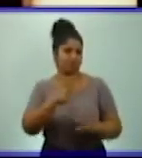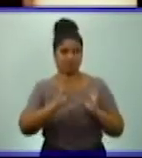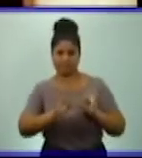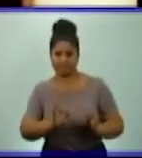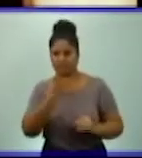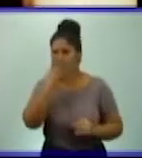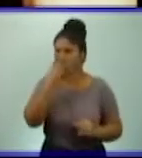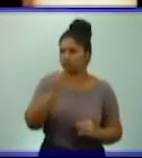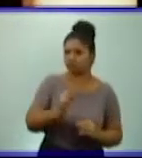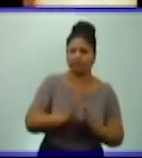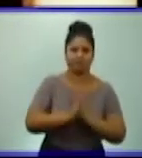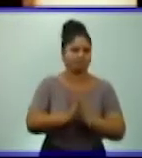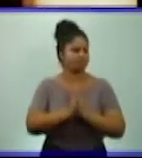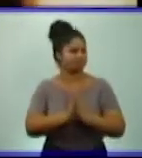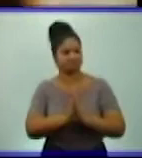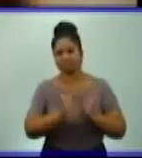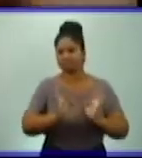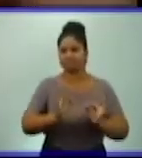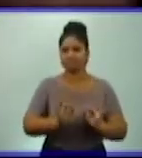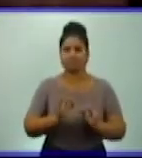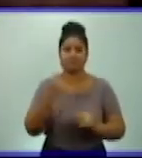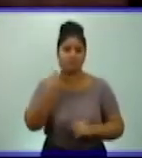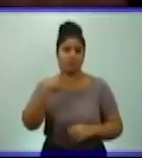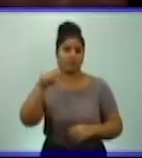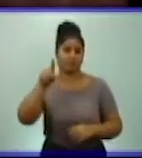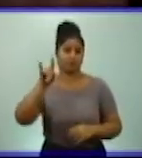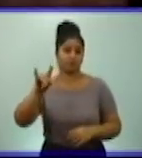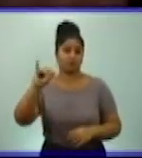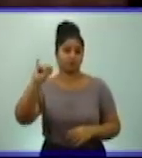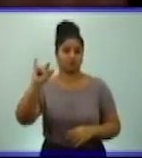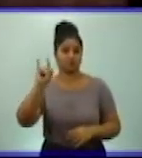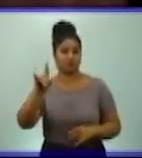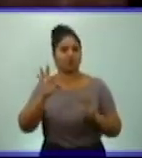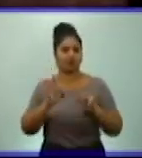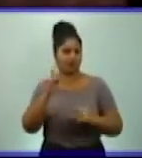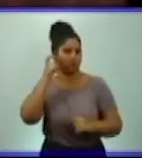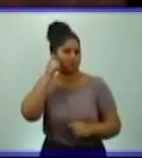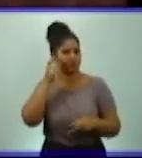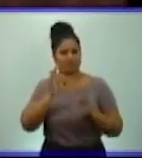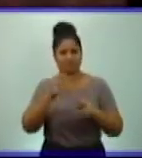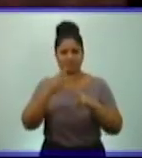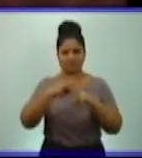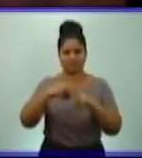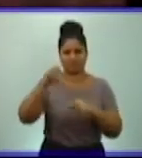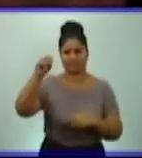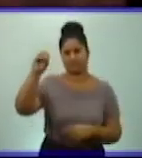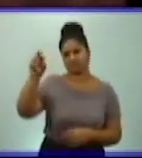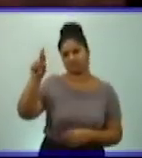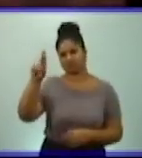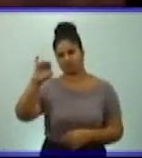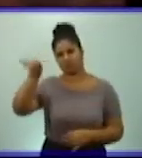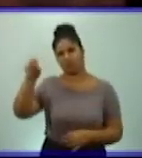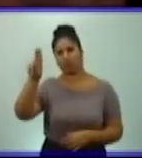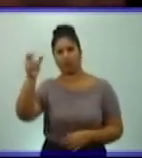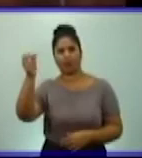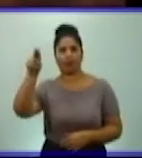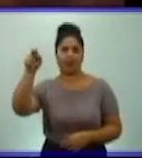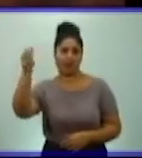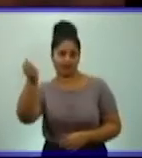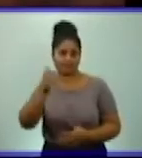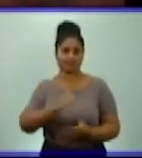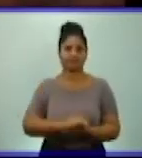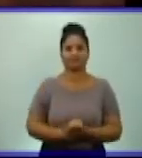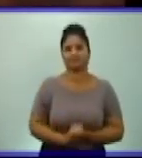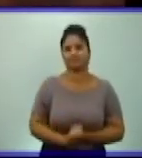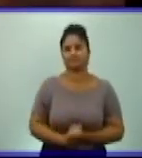Desde 1669 fue entonces para el mundo Sor Juana Inés de la Cruz. Su afán de saber era tal que intentó convencer